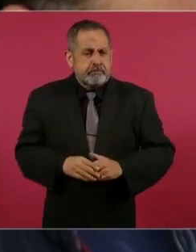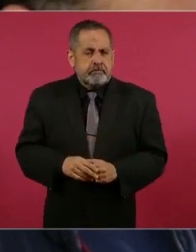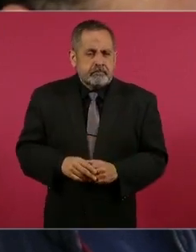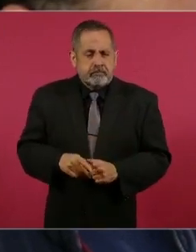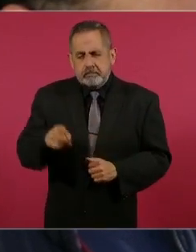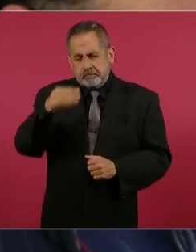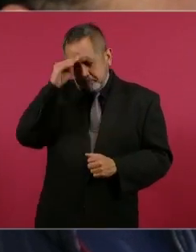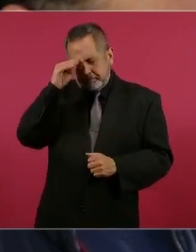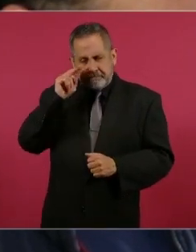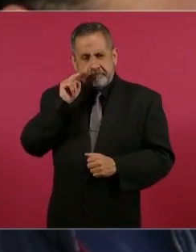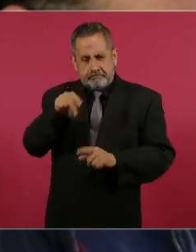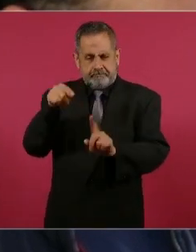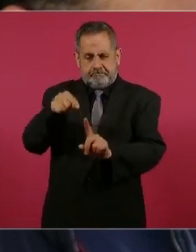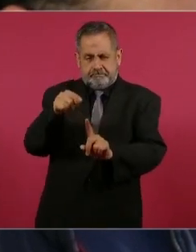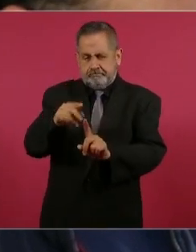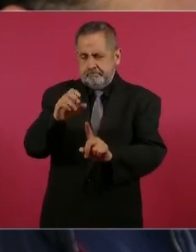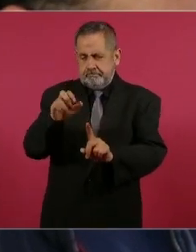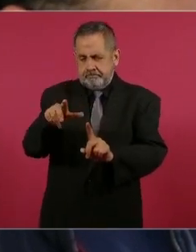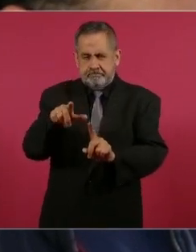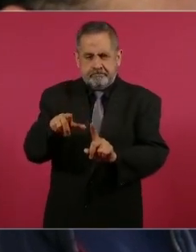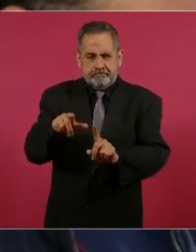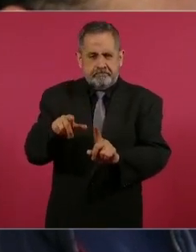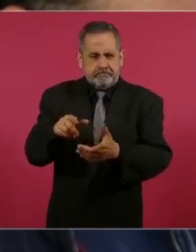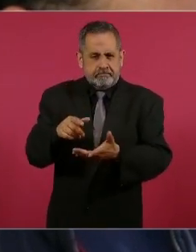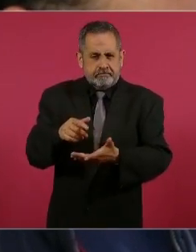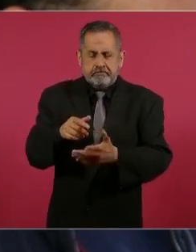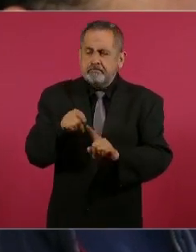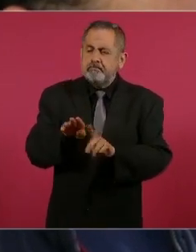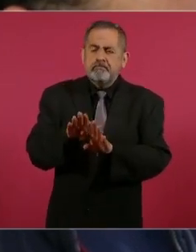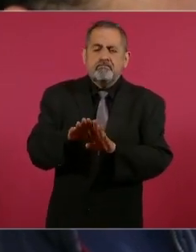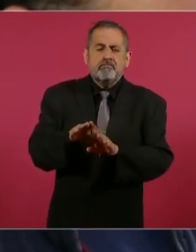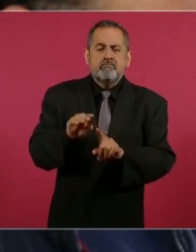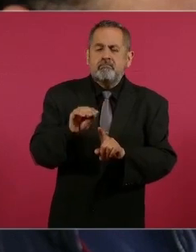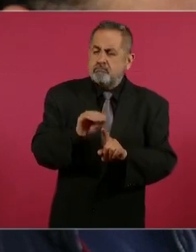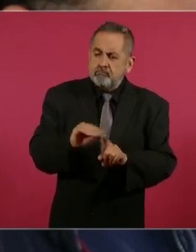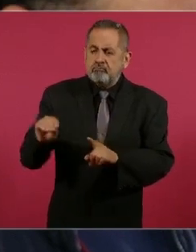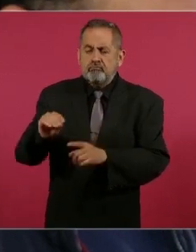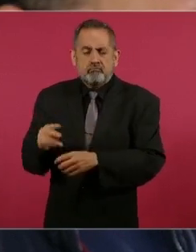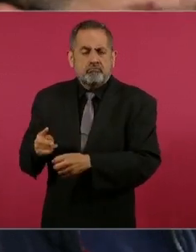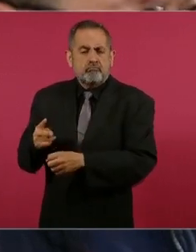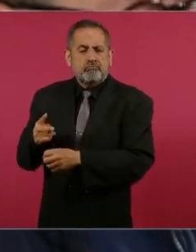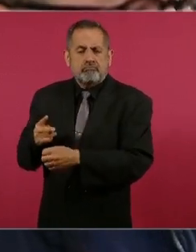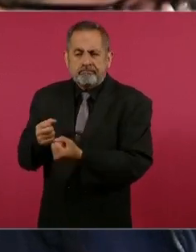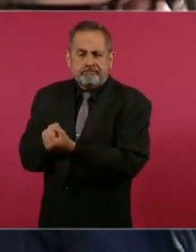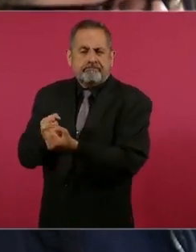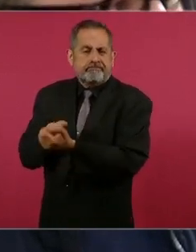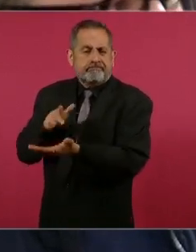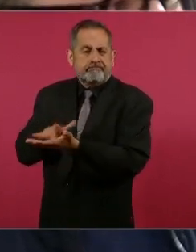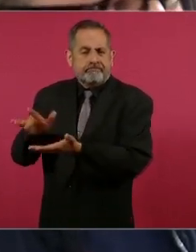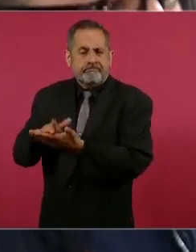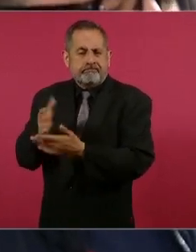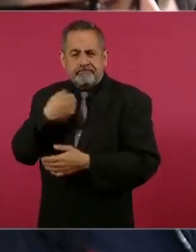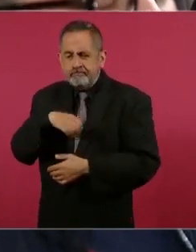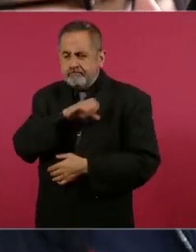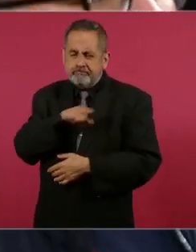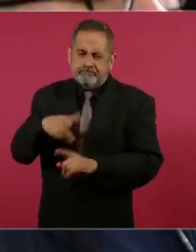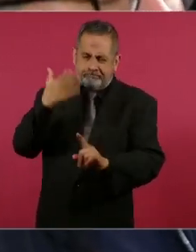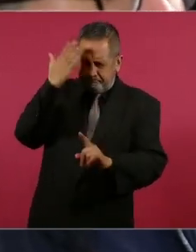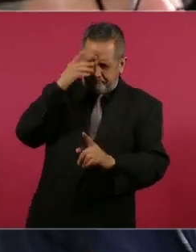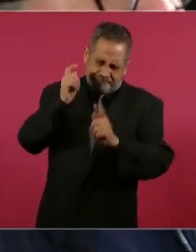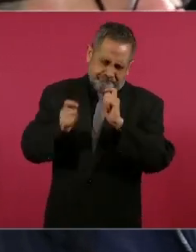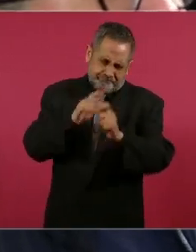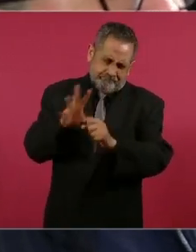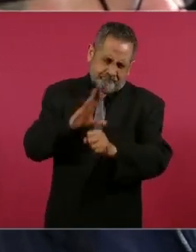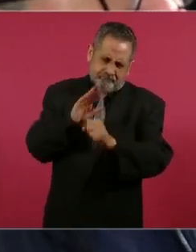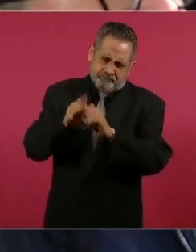su valoración del aporte que hará al segundo piso de la 4T el hoy ex subsecretario, dado que conoce, pues, al